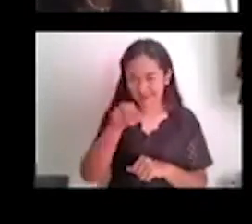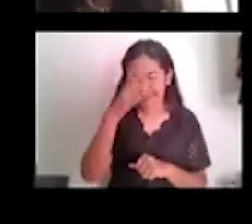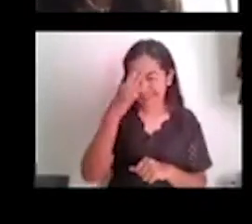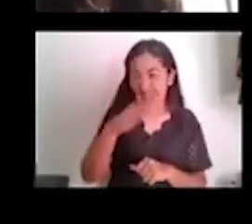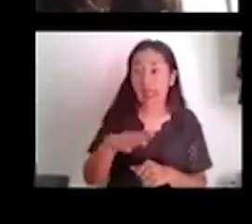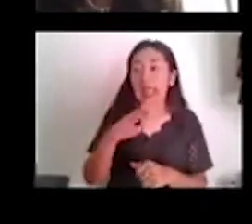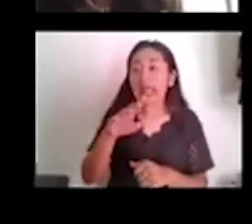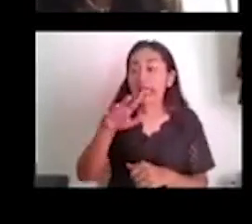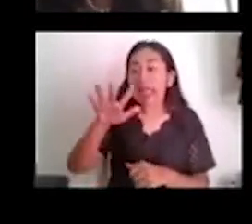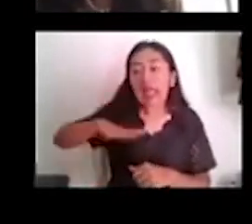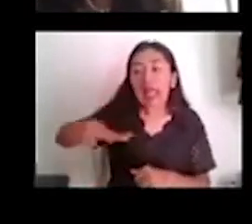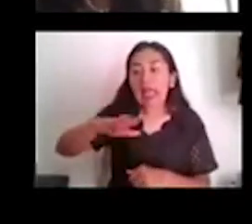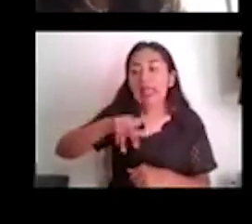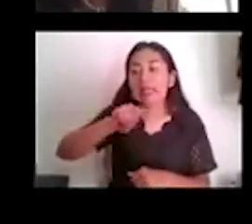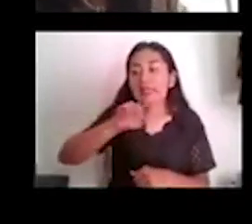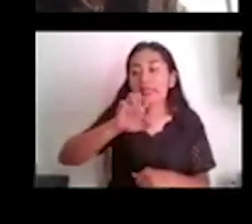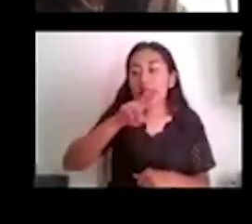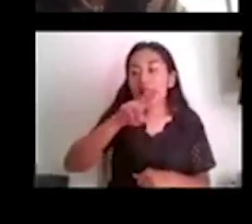de